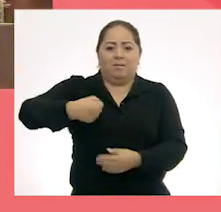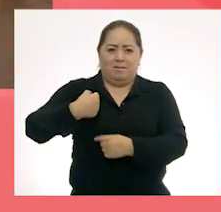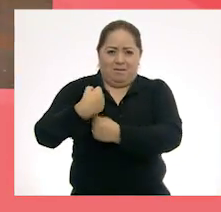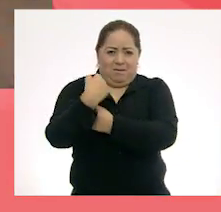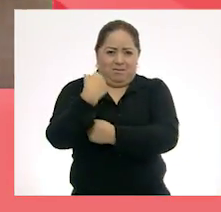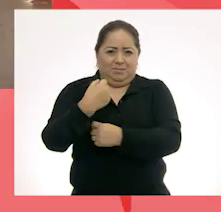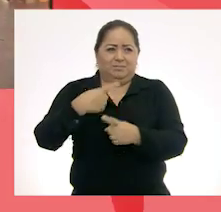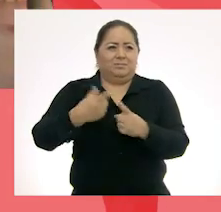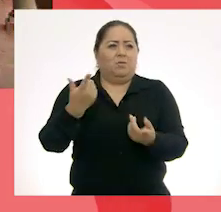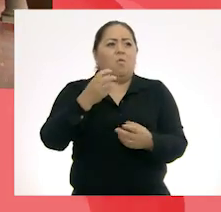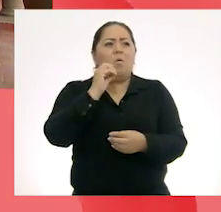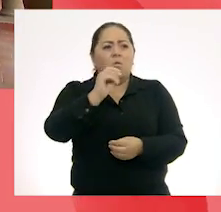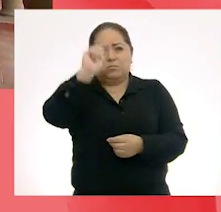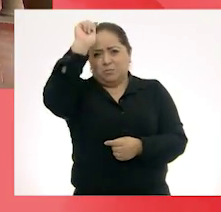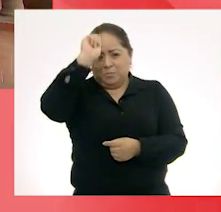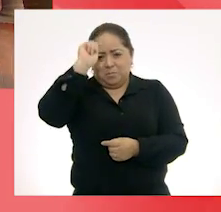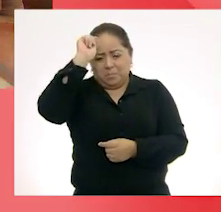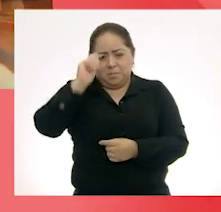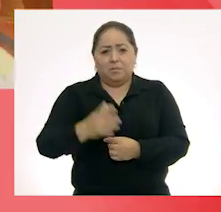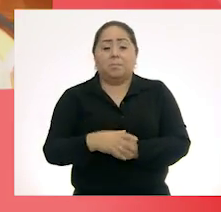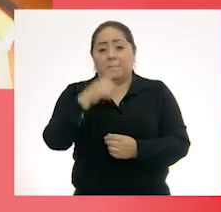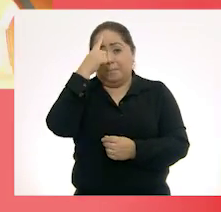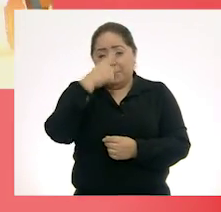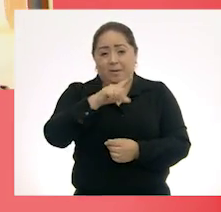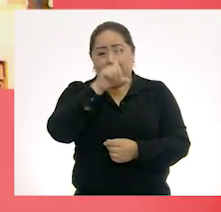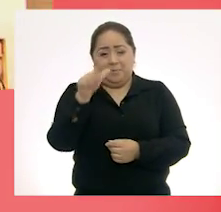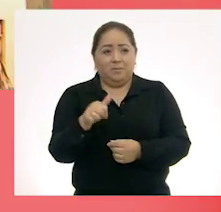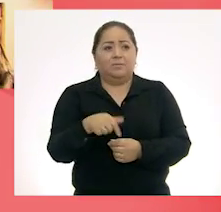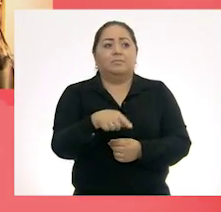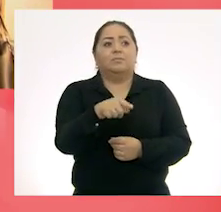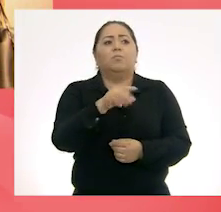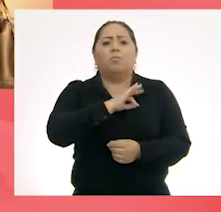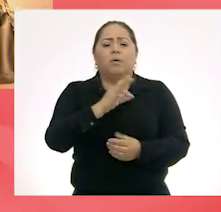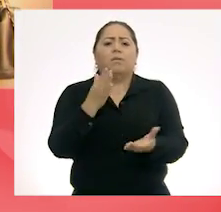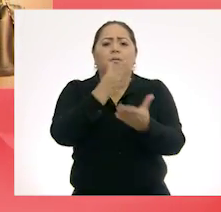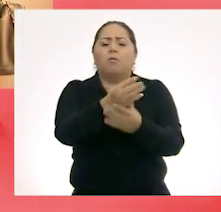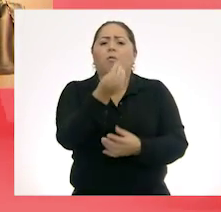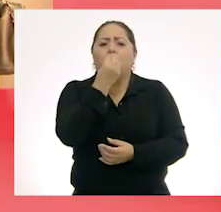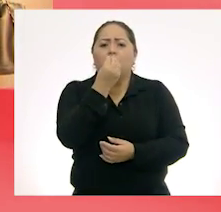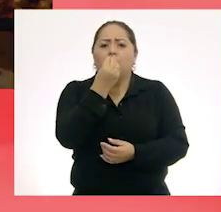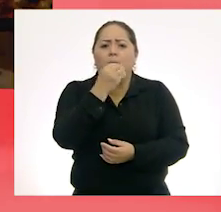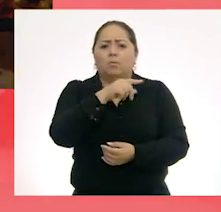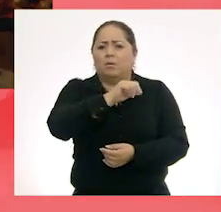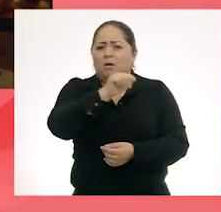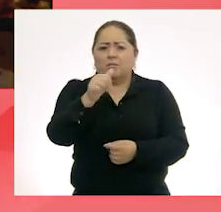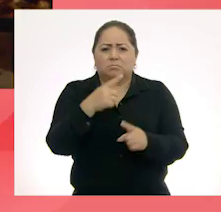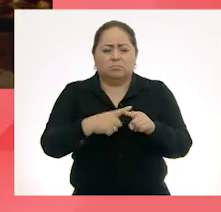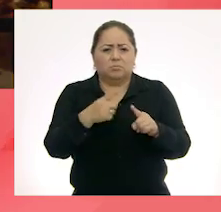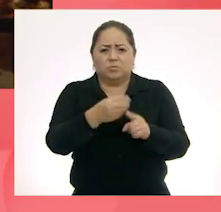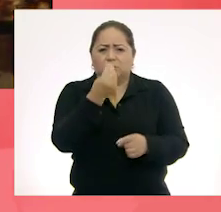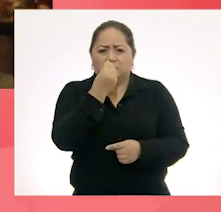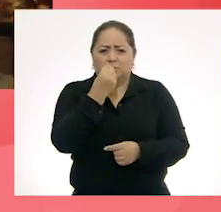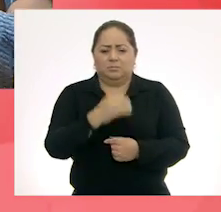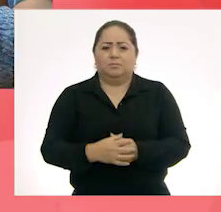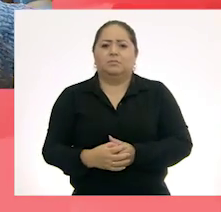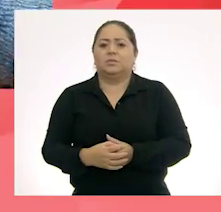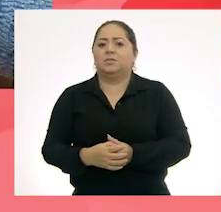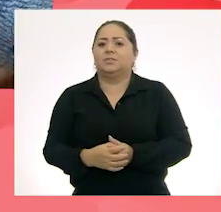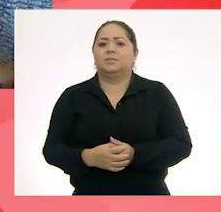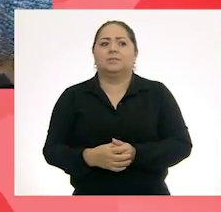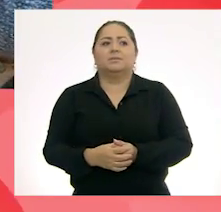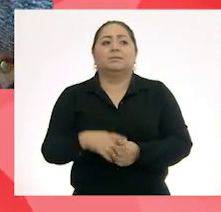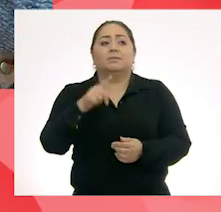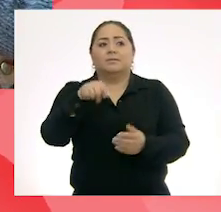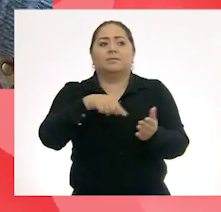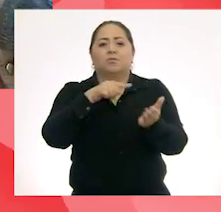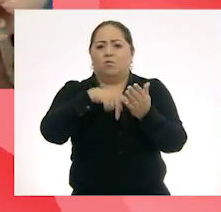vara y mimbre y los sombreros. Para rematar la tarde, puedes ir a comer a sus portales sus suculentos platillos típicos, tomar un